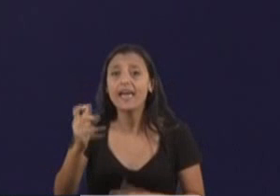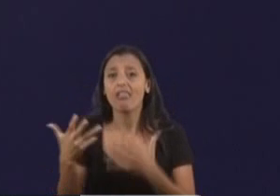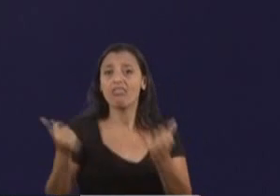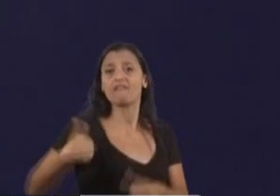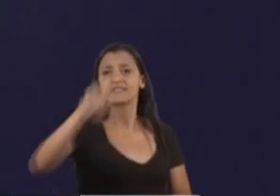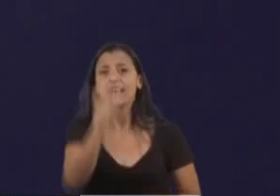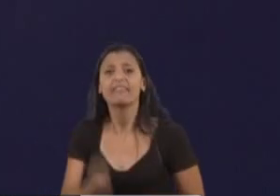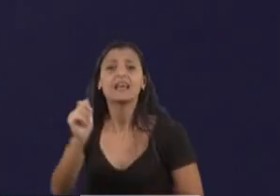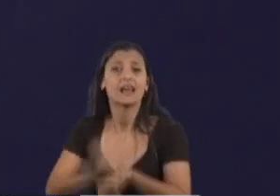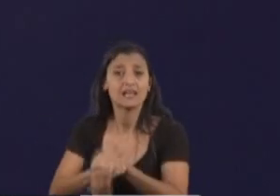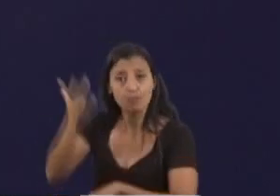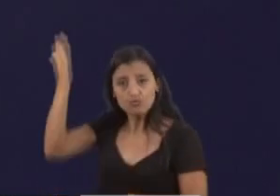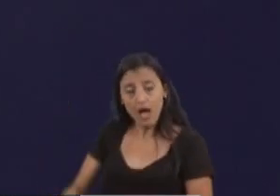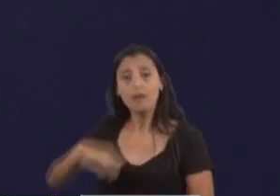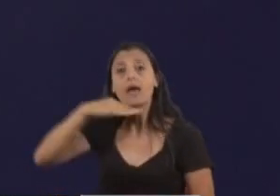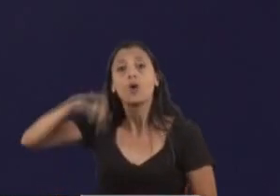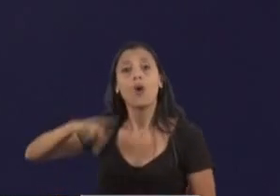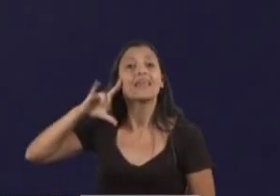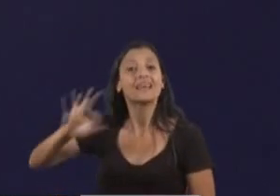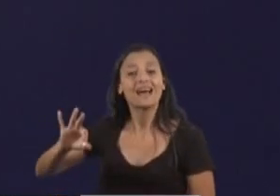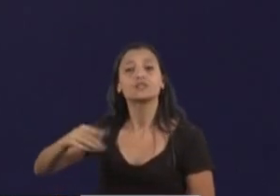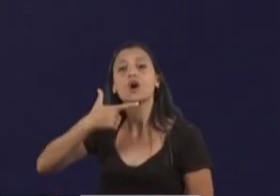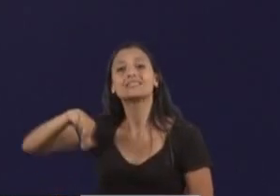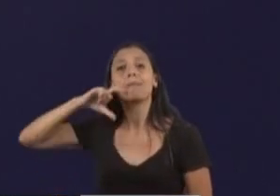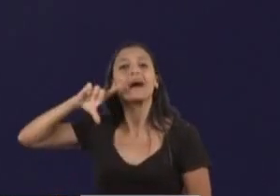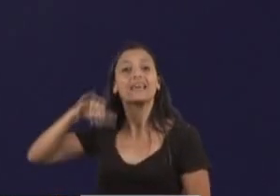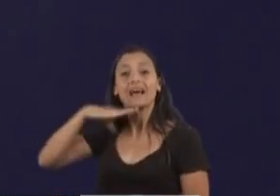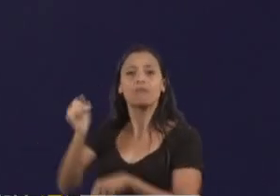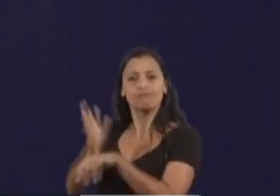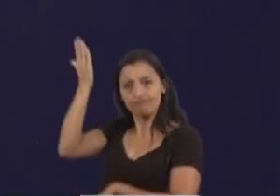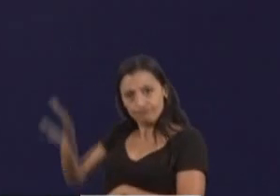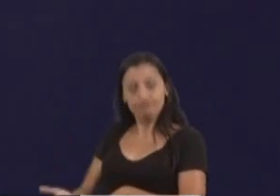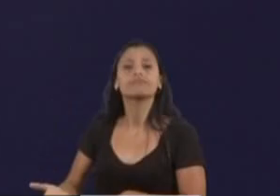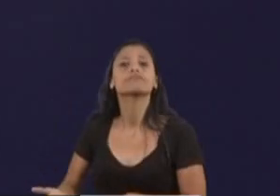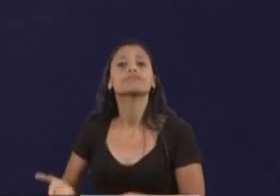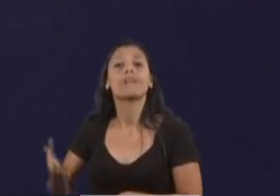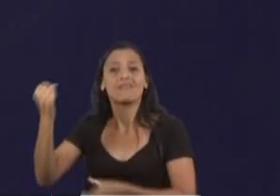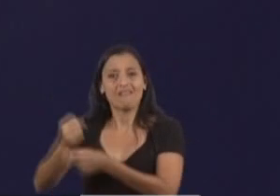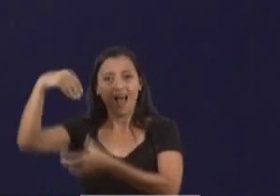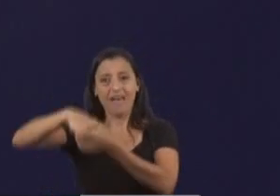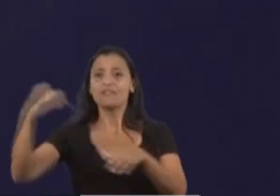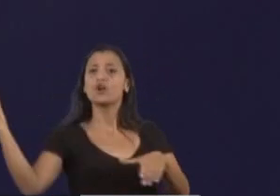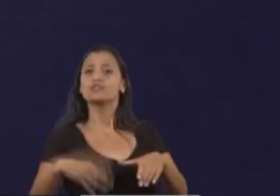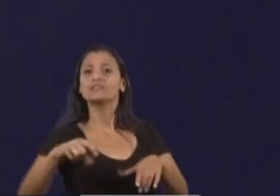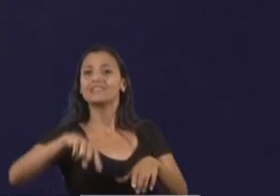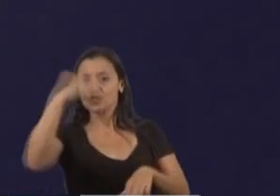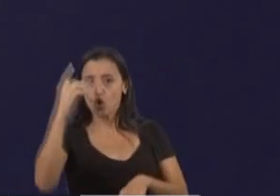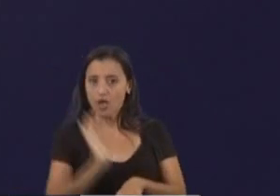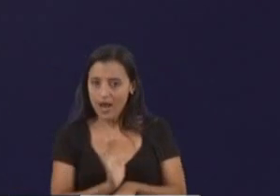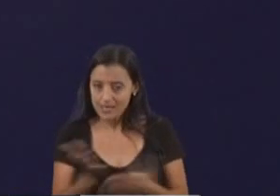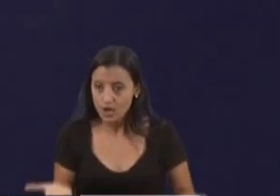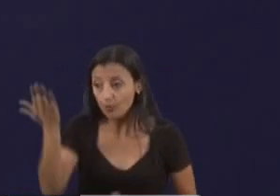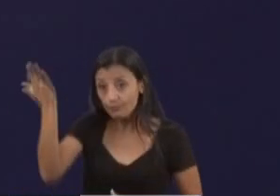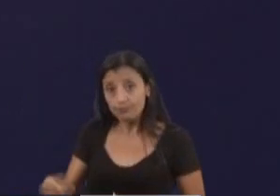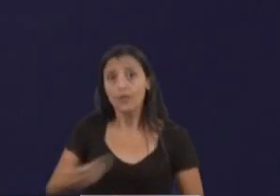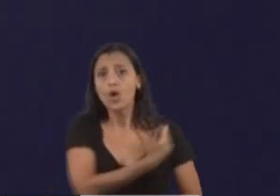este caso es Juan Ignacio Estampalija, subprocurador del Tesoro de la Nación.